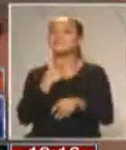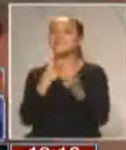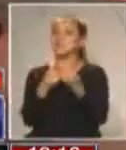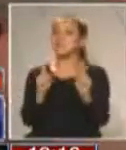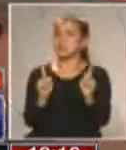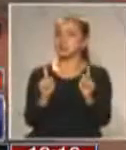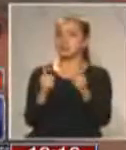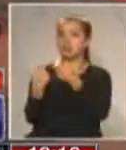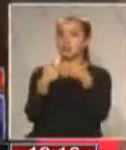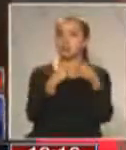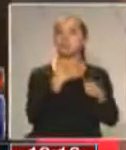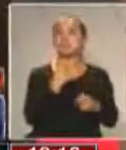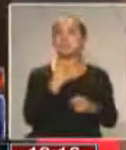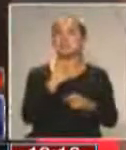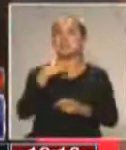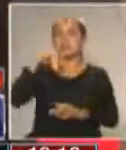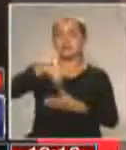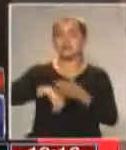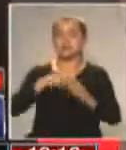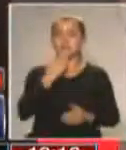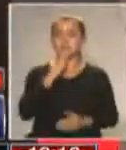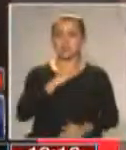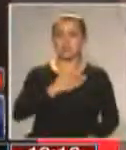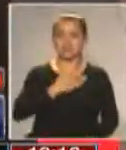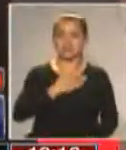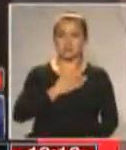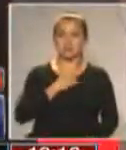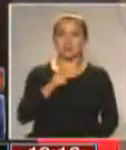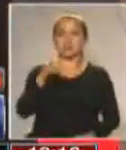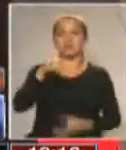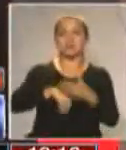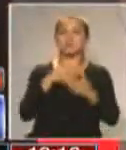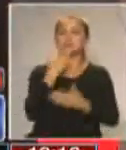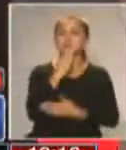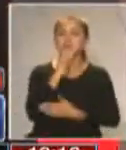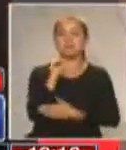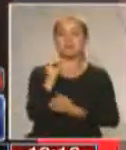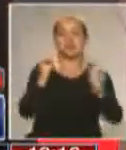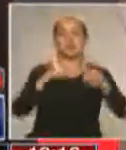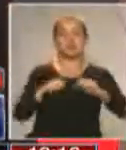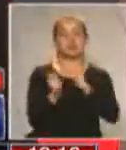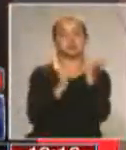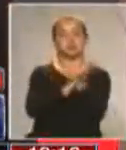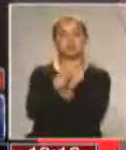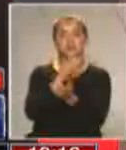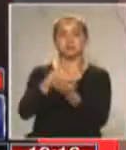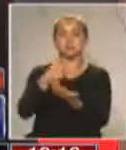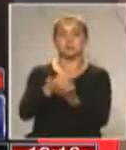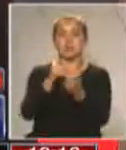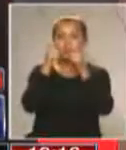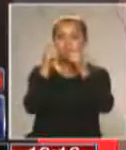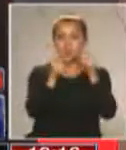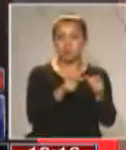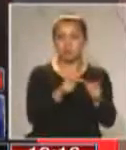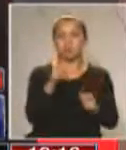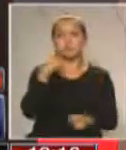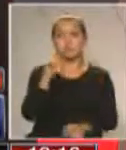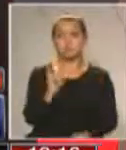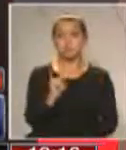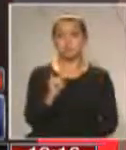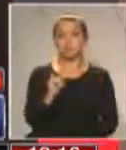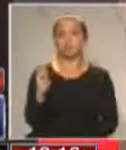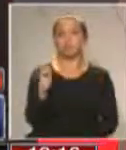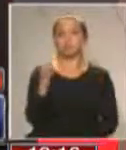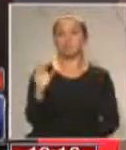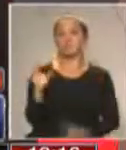es cuando está dentro de las competencias de él. Aquí, dentro de sus competencias, no está aprobar o modificar el plan regulador. Pero sí, no solo por